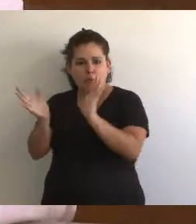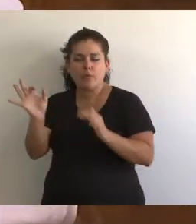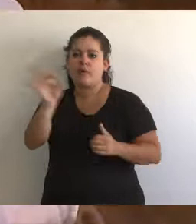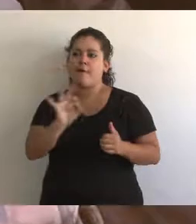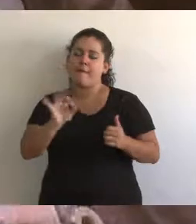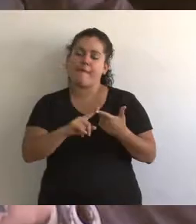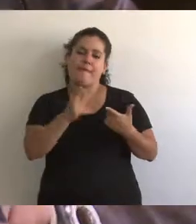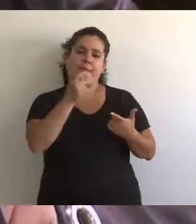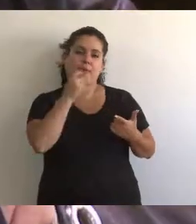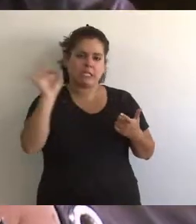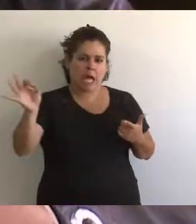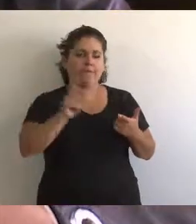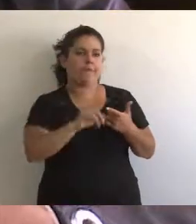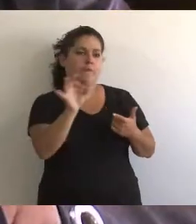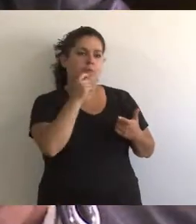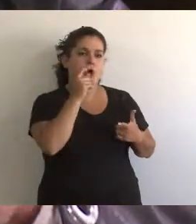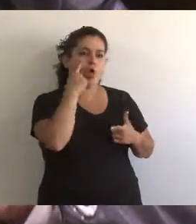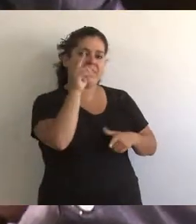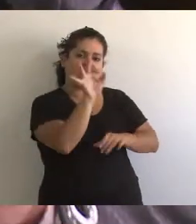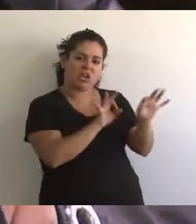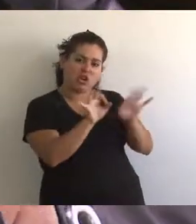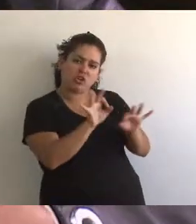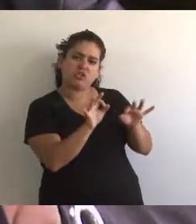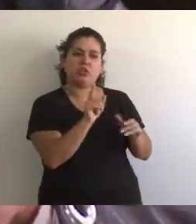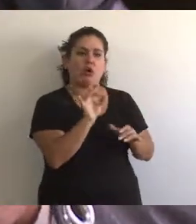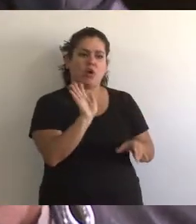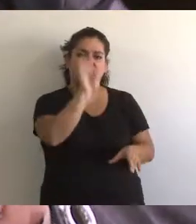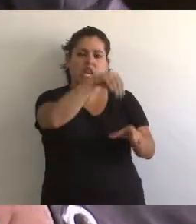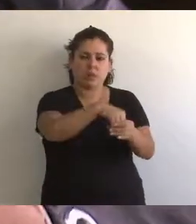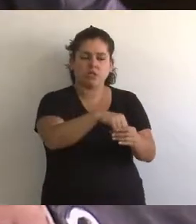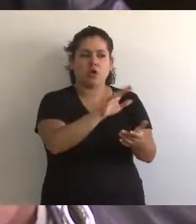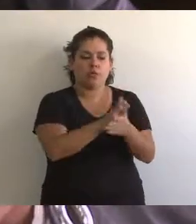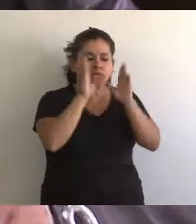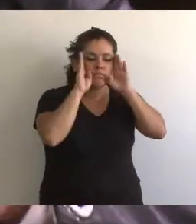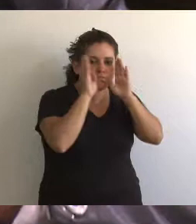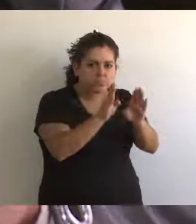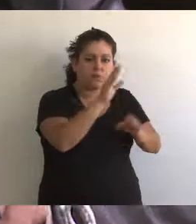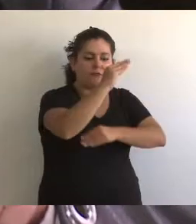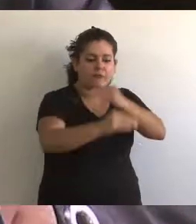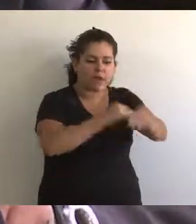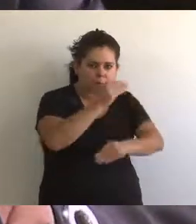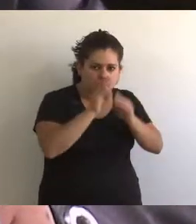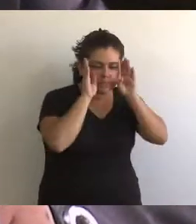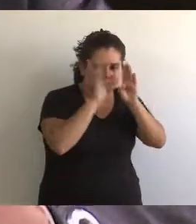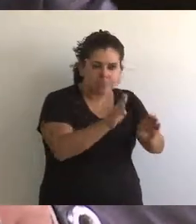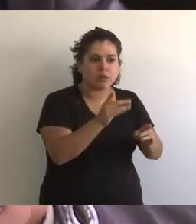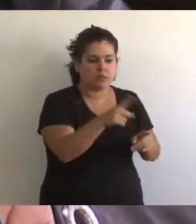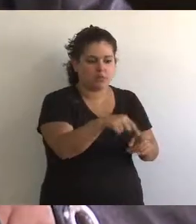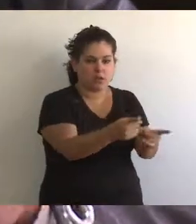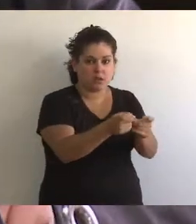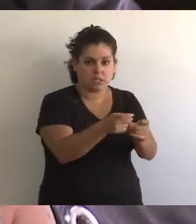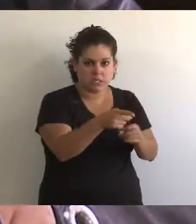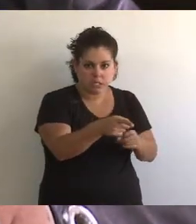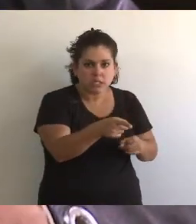públicas, va a tener competencia en el diagnóstico y en la intervención focalizada a determinadas familias